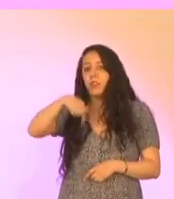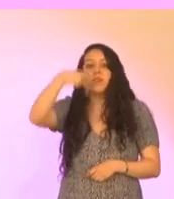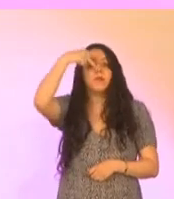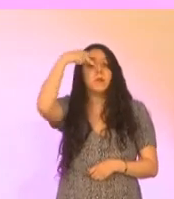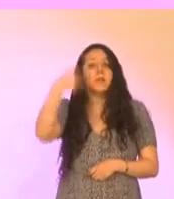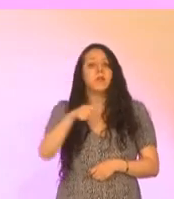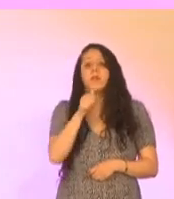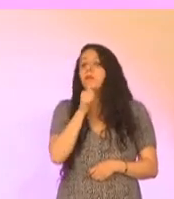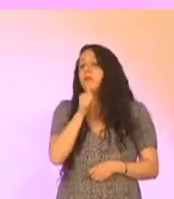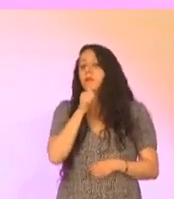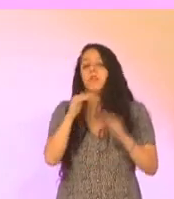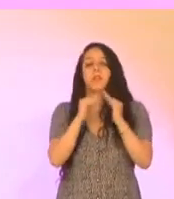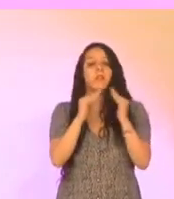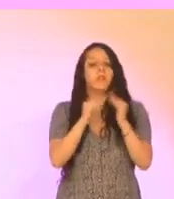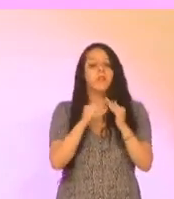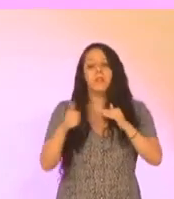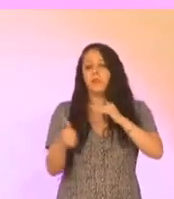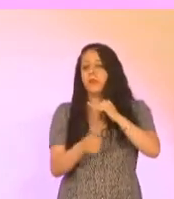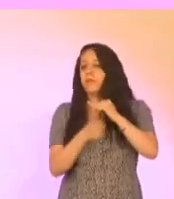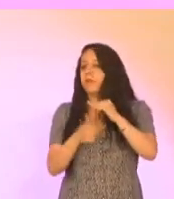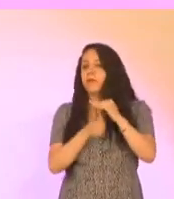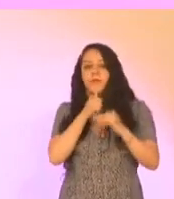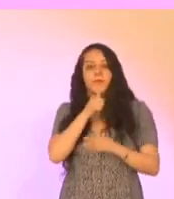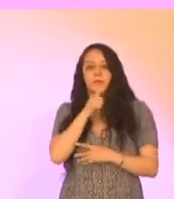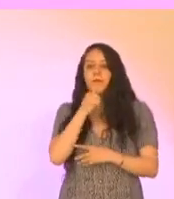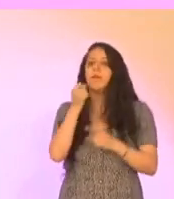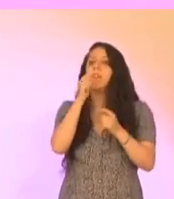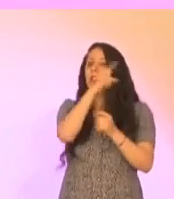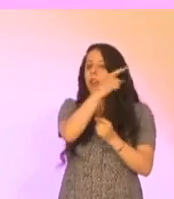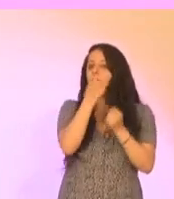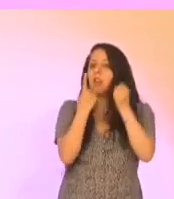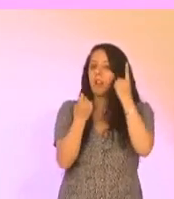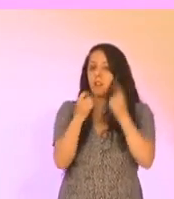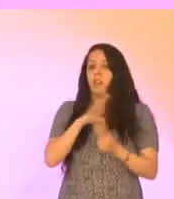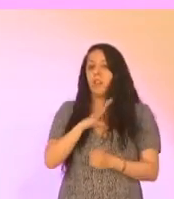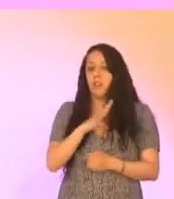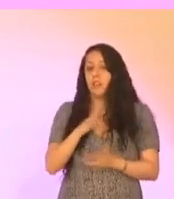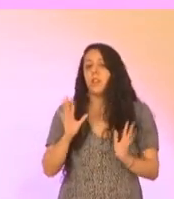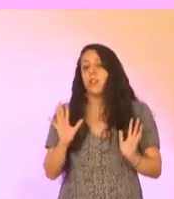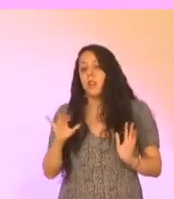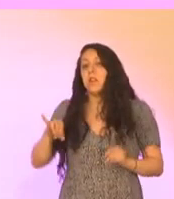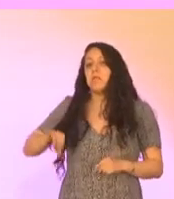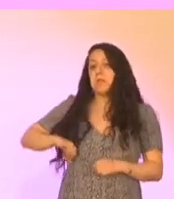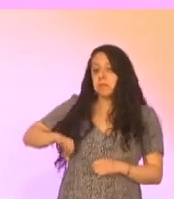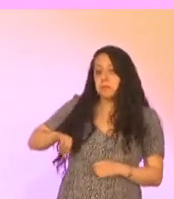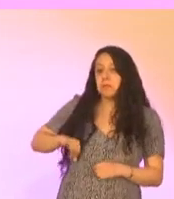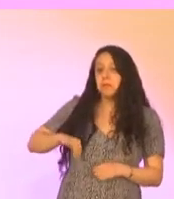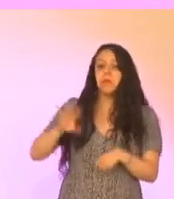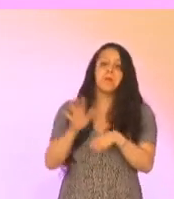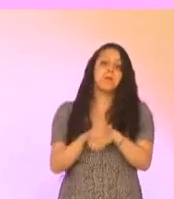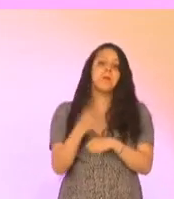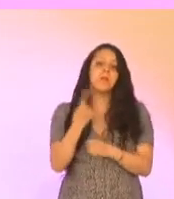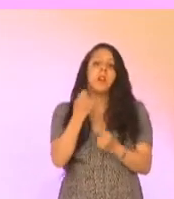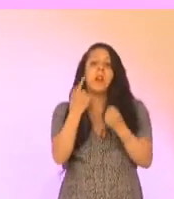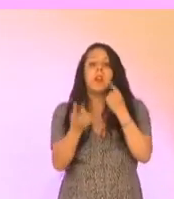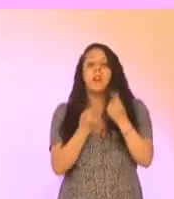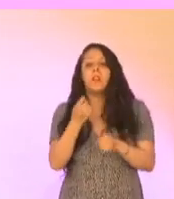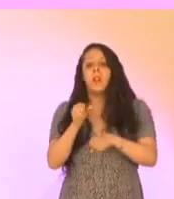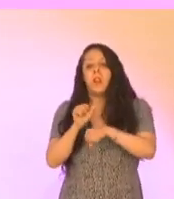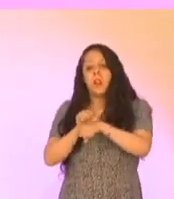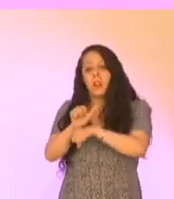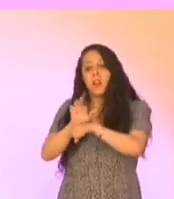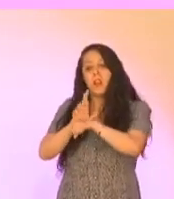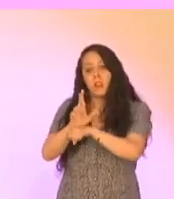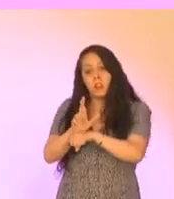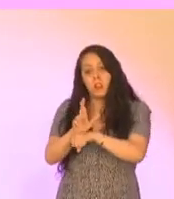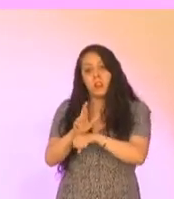de sana distancia y fue algo muy interesante porque fue tanto autores de la revista y autores de libros